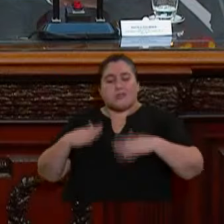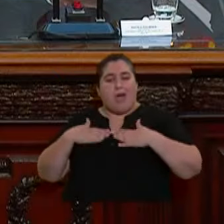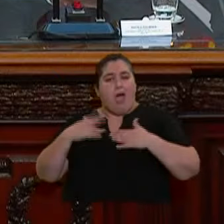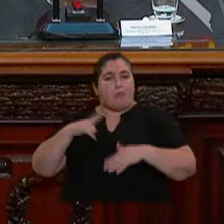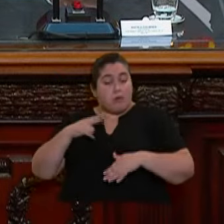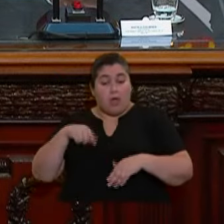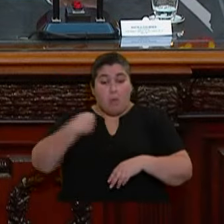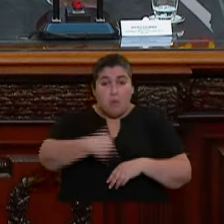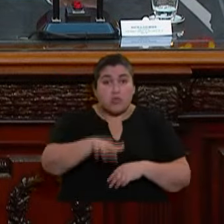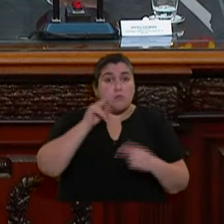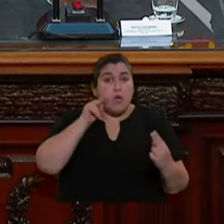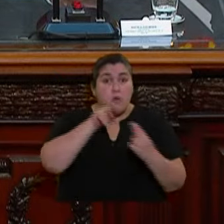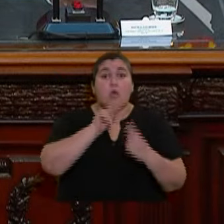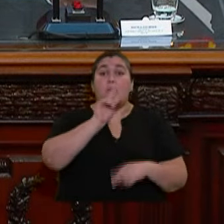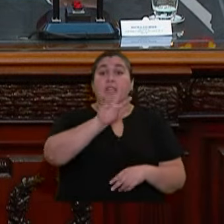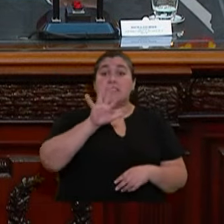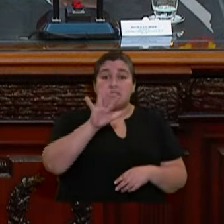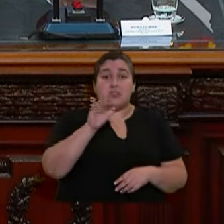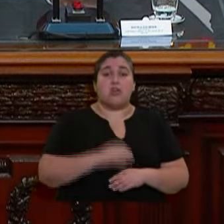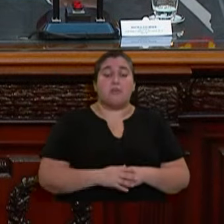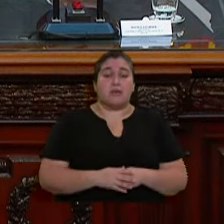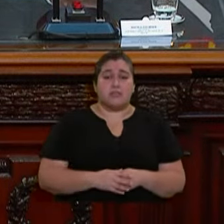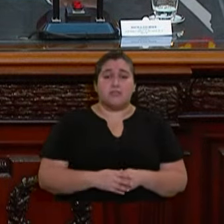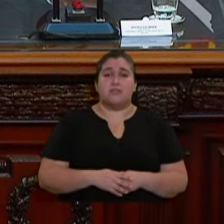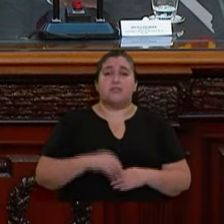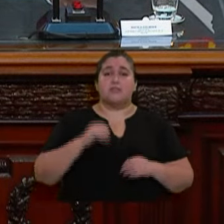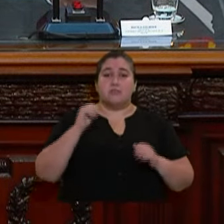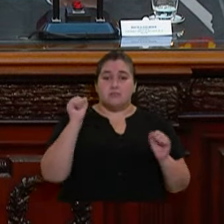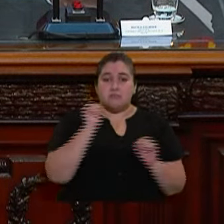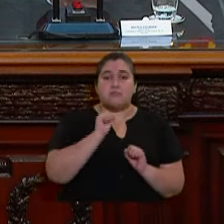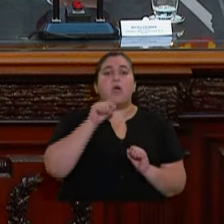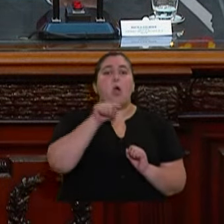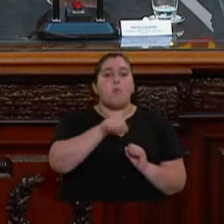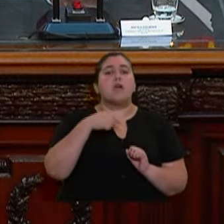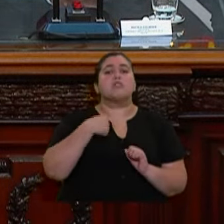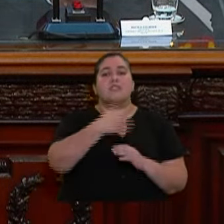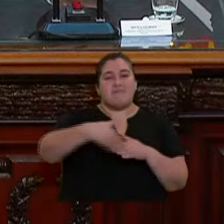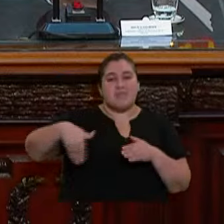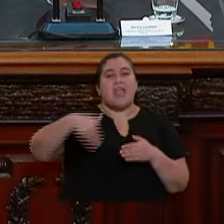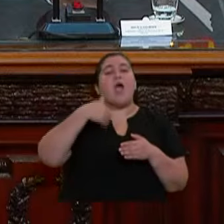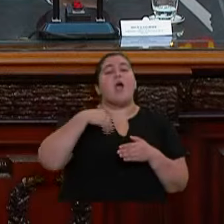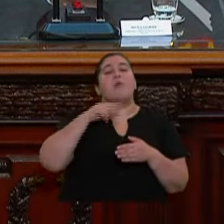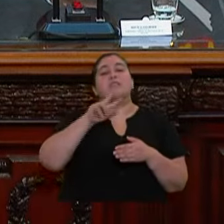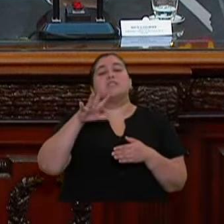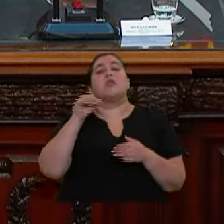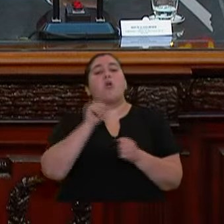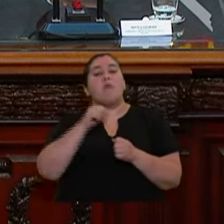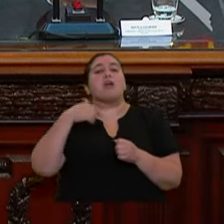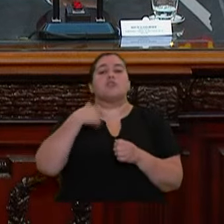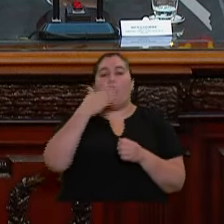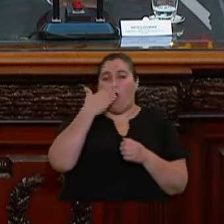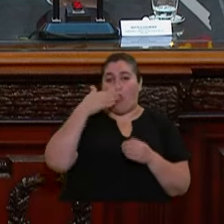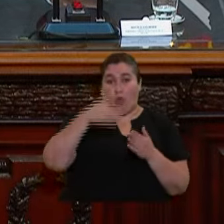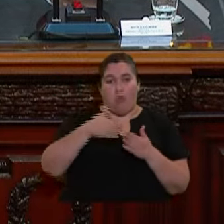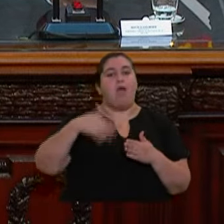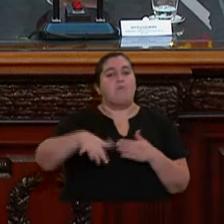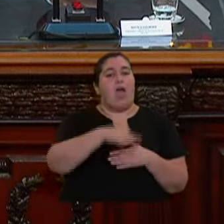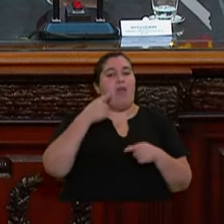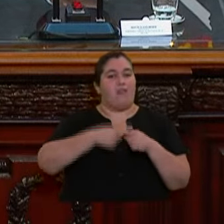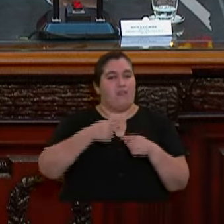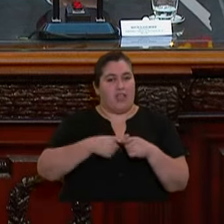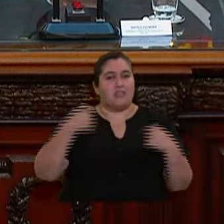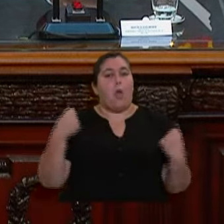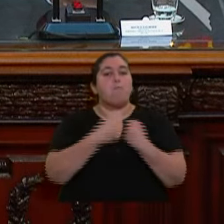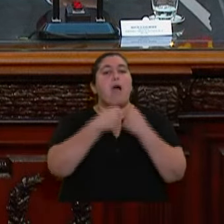el próximo 25 de mayo en la provincia de Córdoba para la firma de un nuevo contrato social llamado Pacto de Mayo. Un